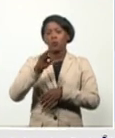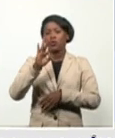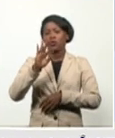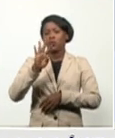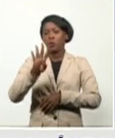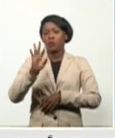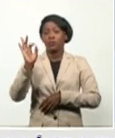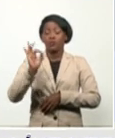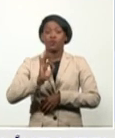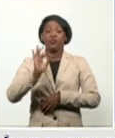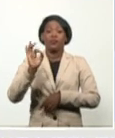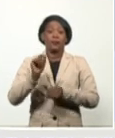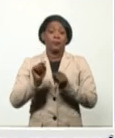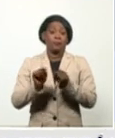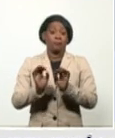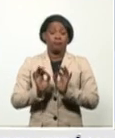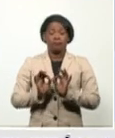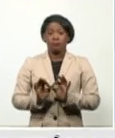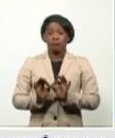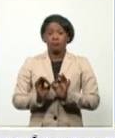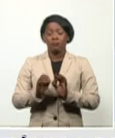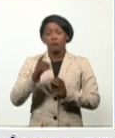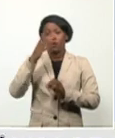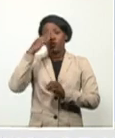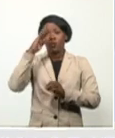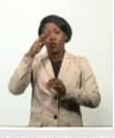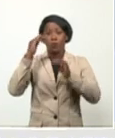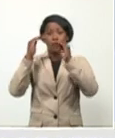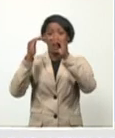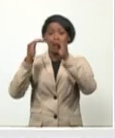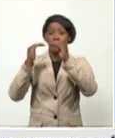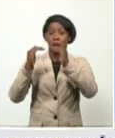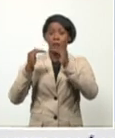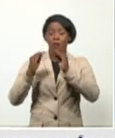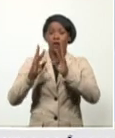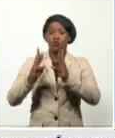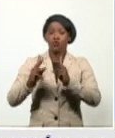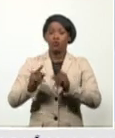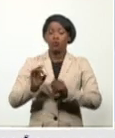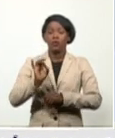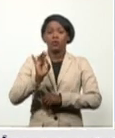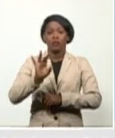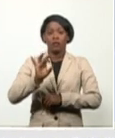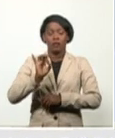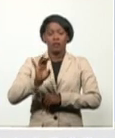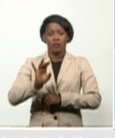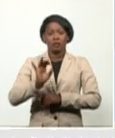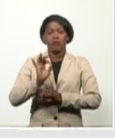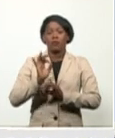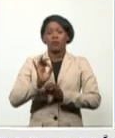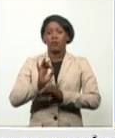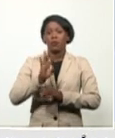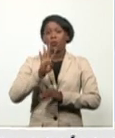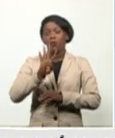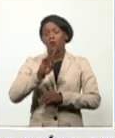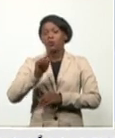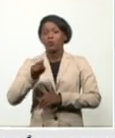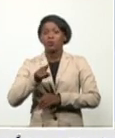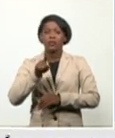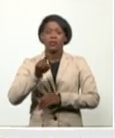5,84%, pues Cuba se mantiene en el lugar número 15 con esta tasa de